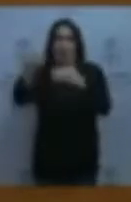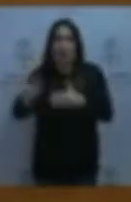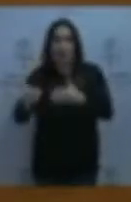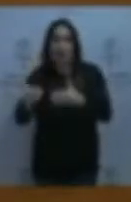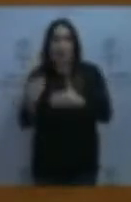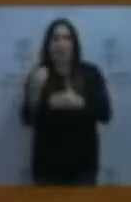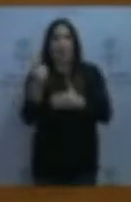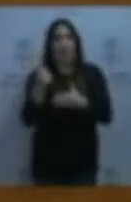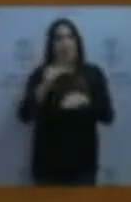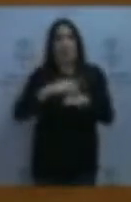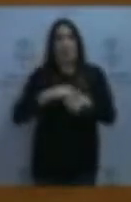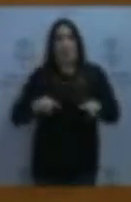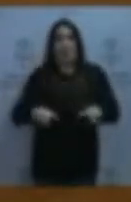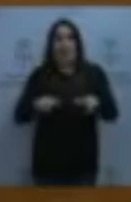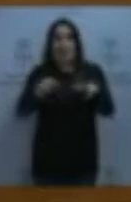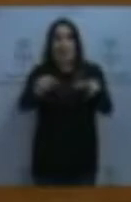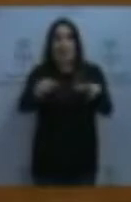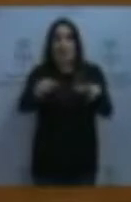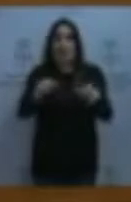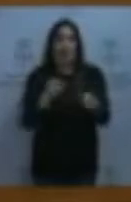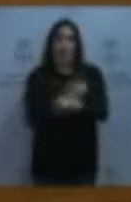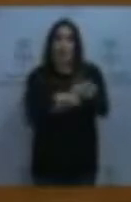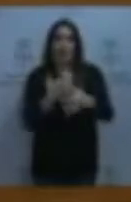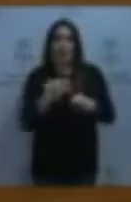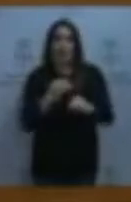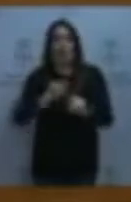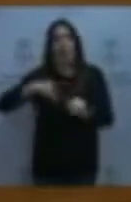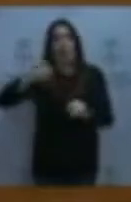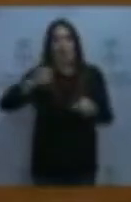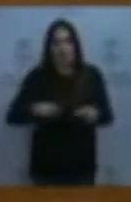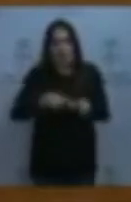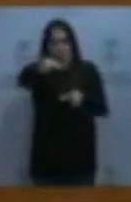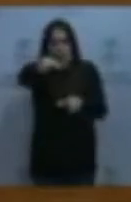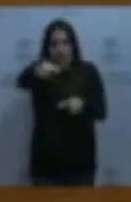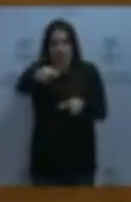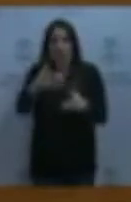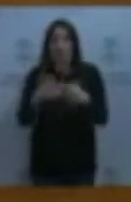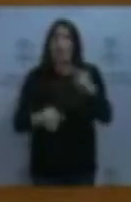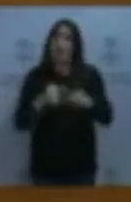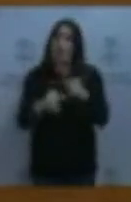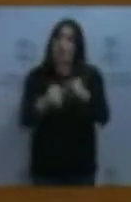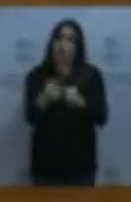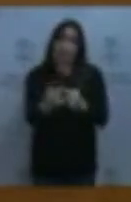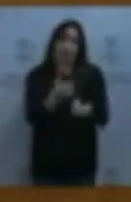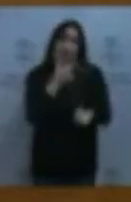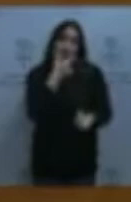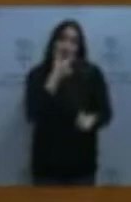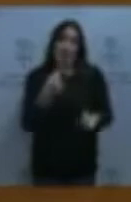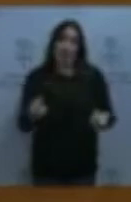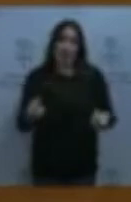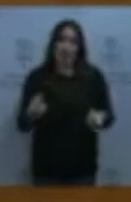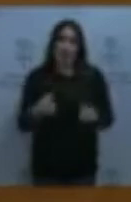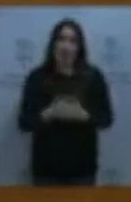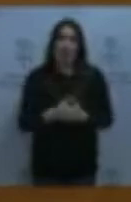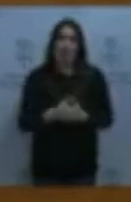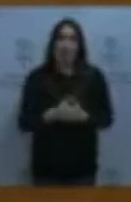vía de más del doble que un tren convencional. La consecuencia fue sencilla: la